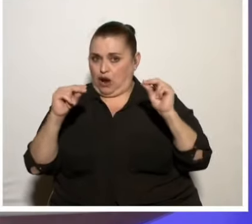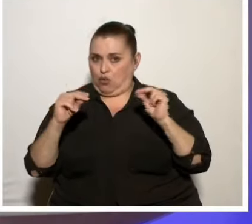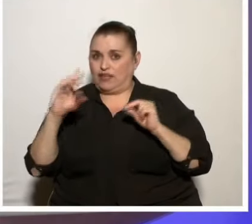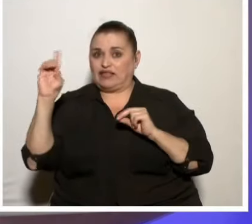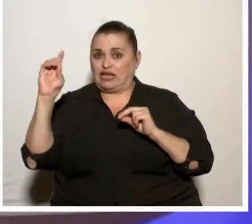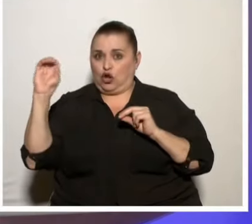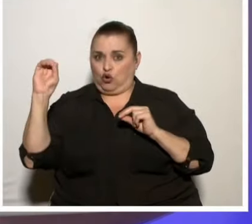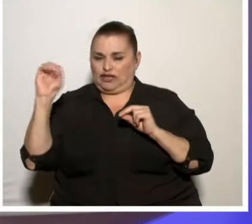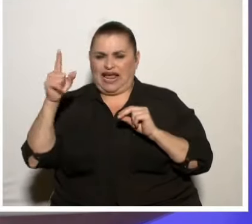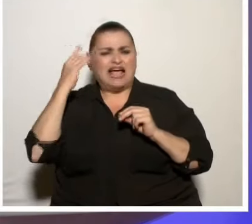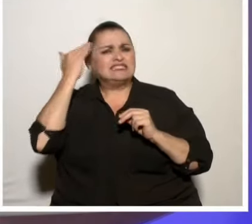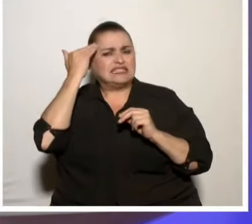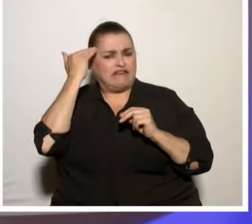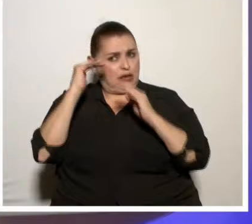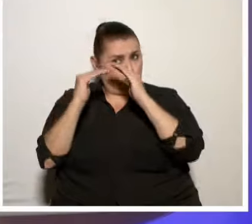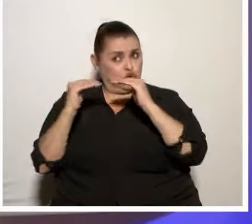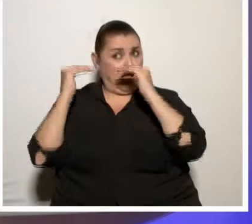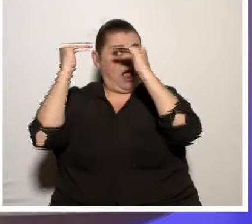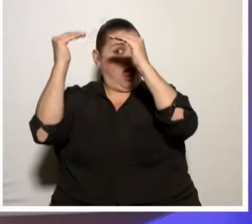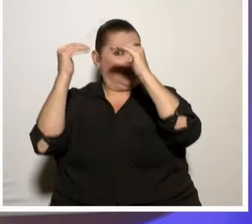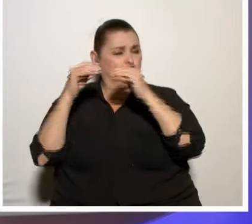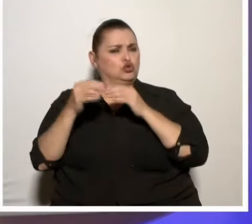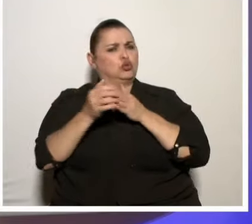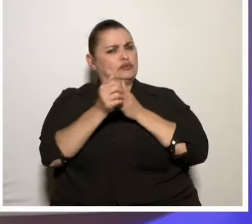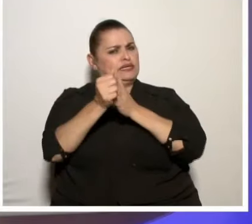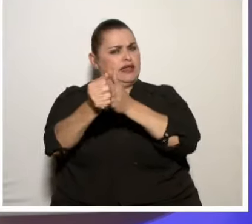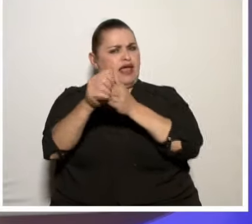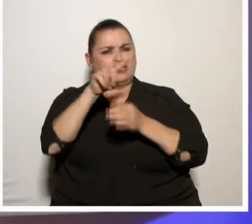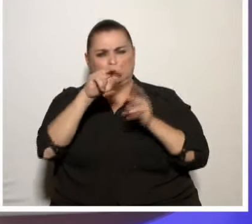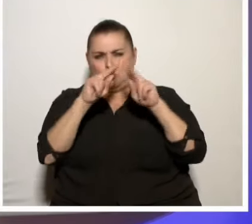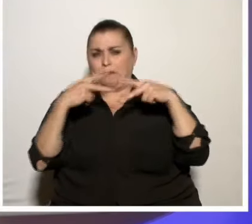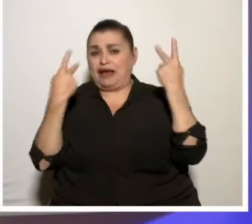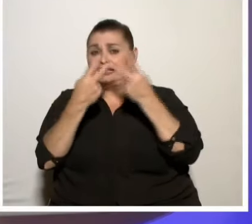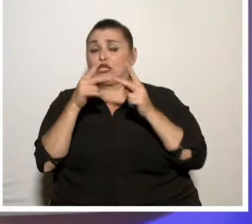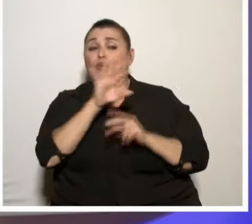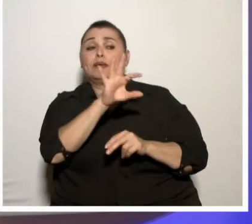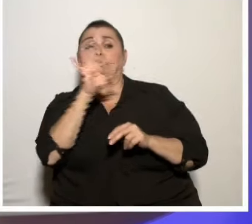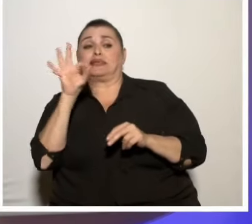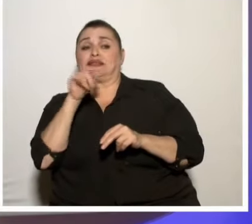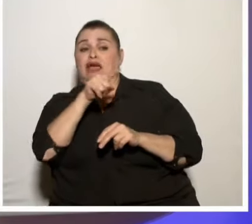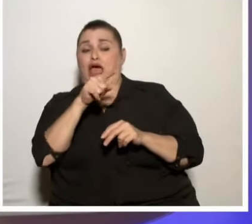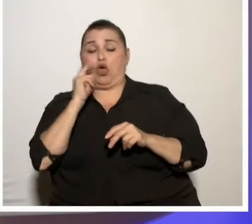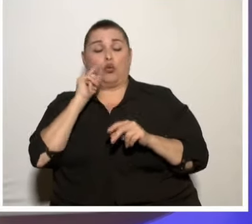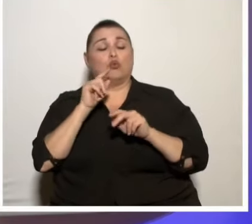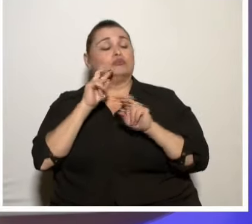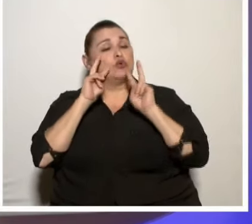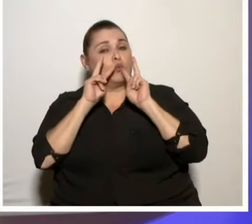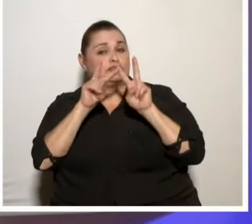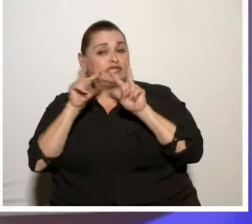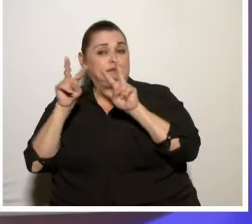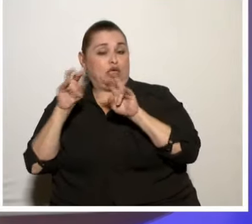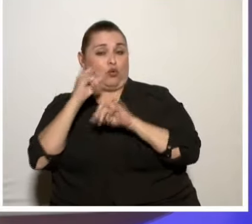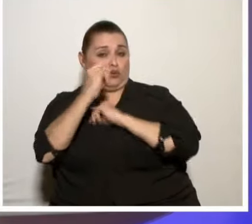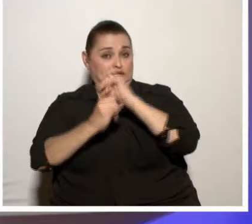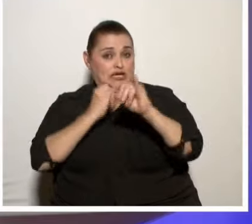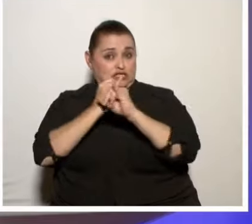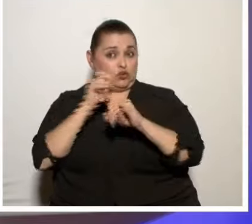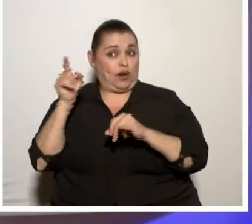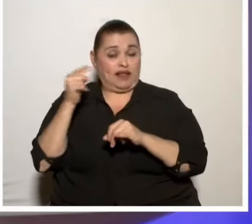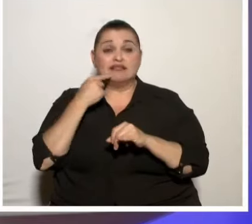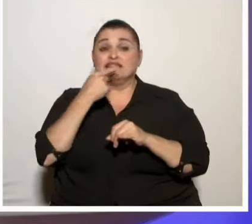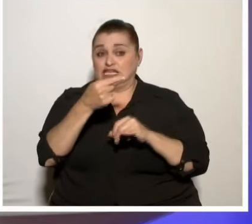uno de los altos dirigentes de su partido fue invitado en calidad de observador internacional y manifestó, y